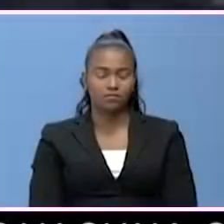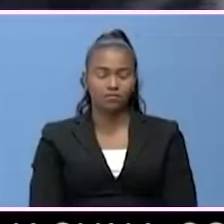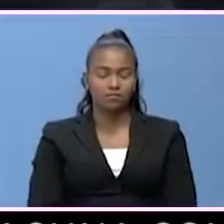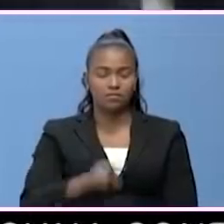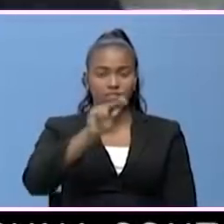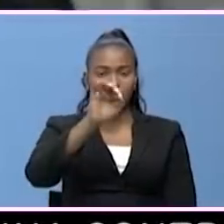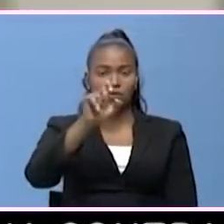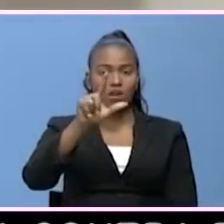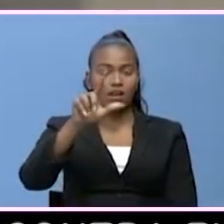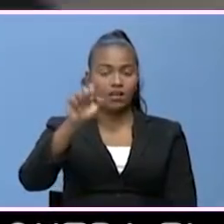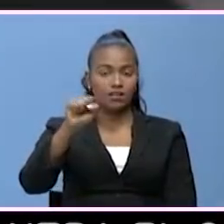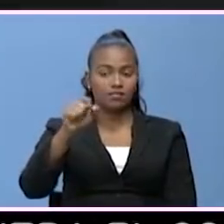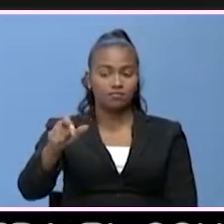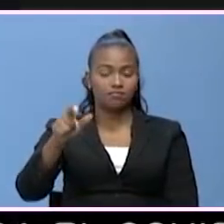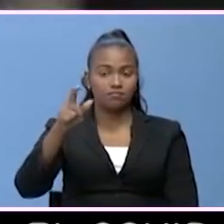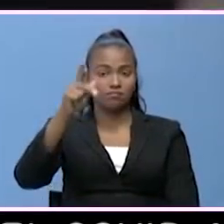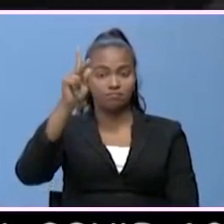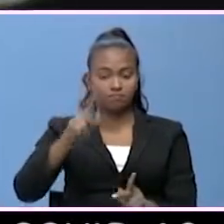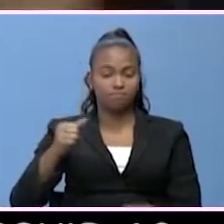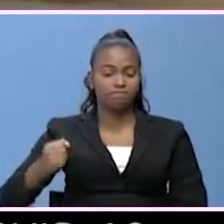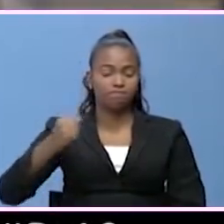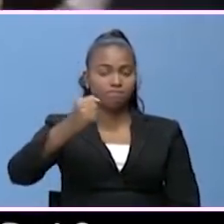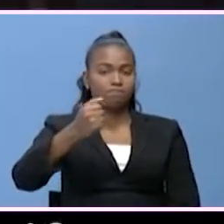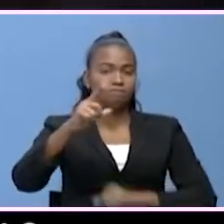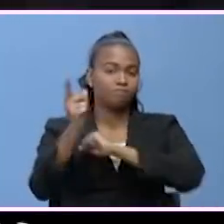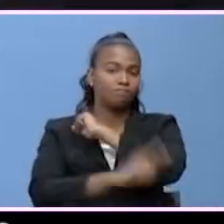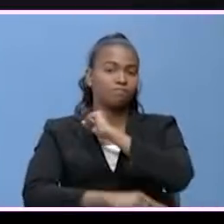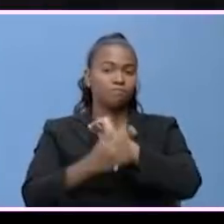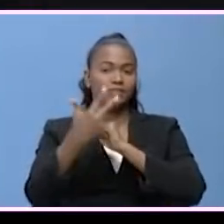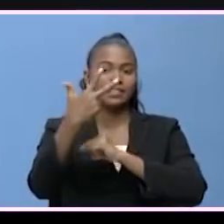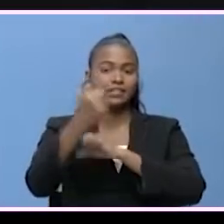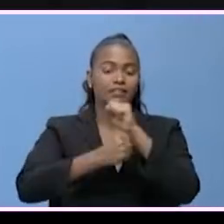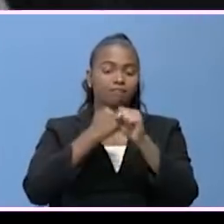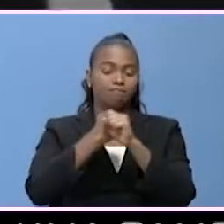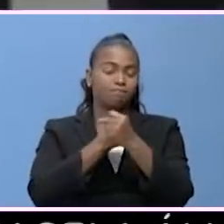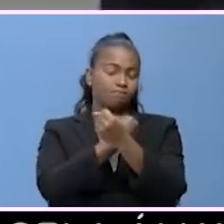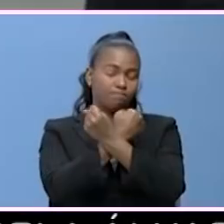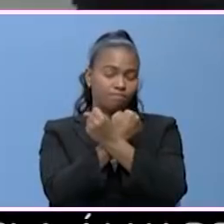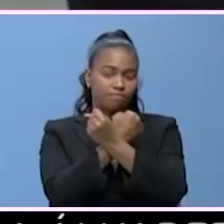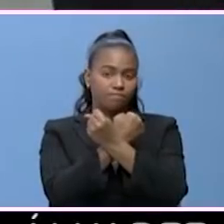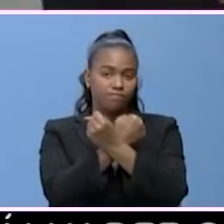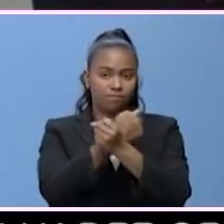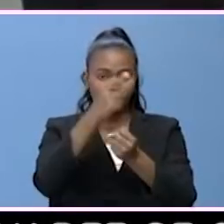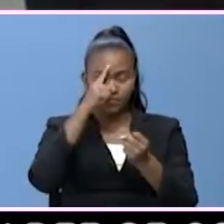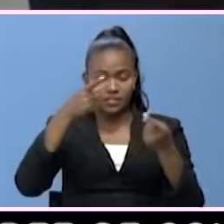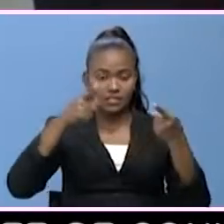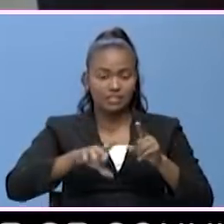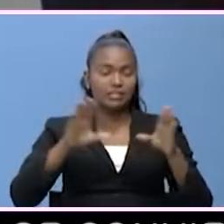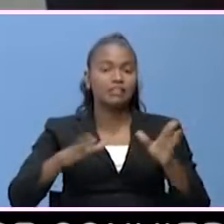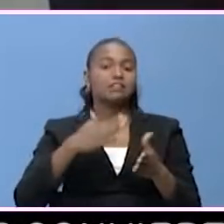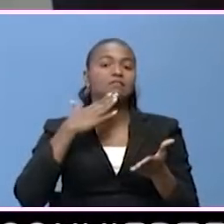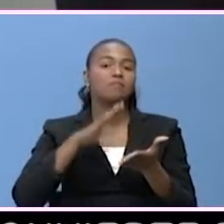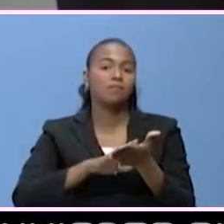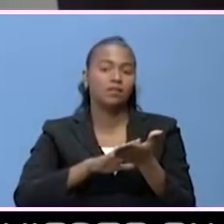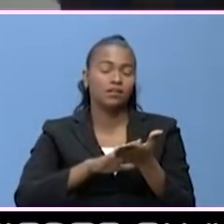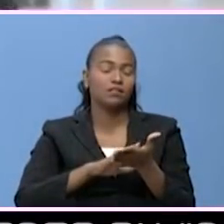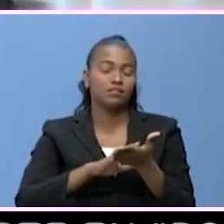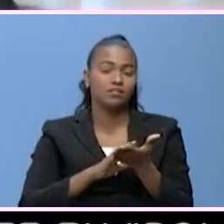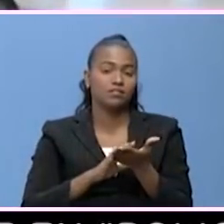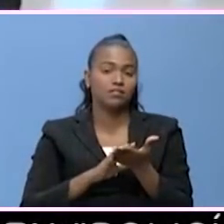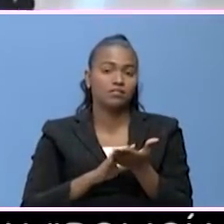Nicolás Sarkozy fue condenado este lunes a 3 años de prisión por corrupción y tráfico de